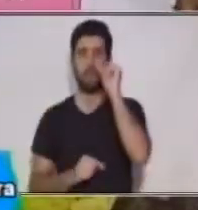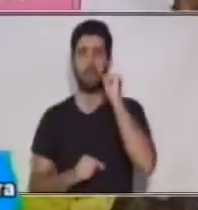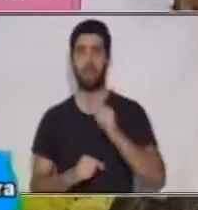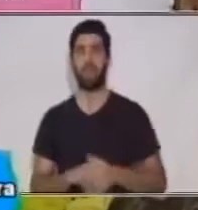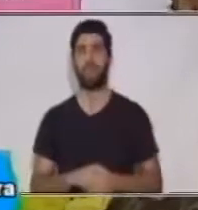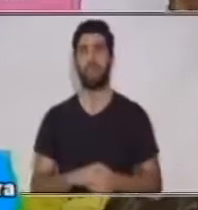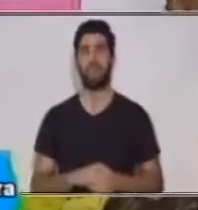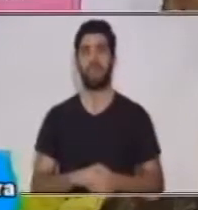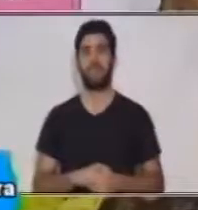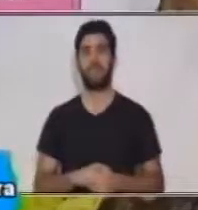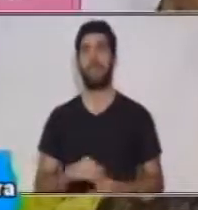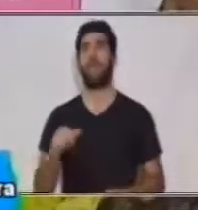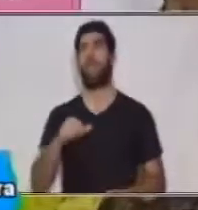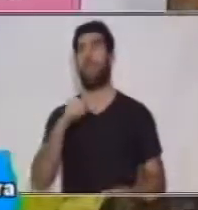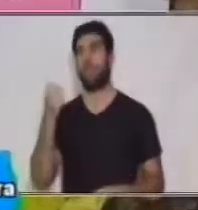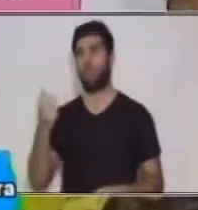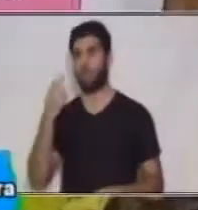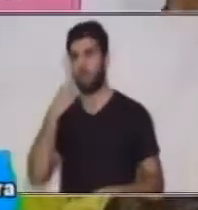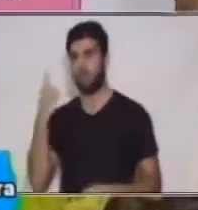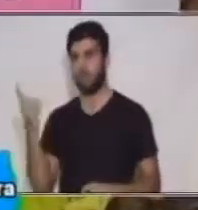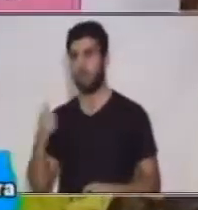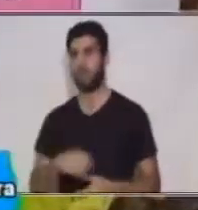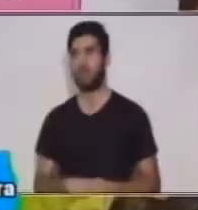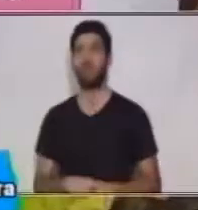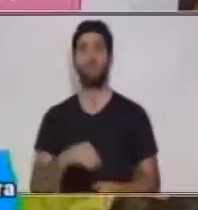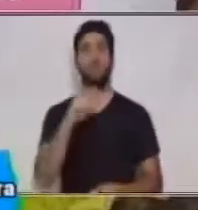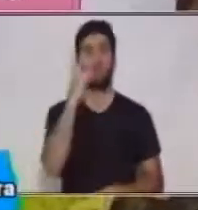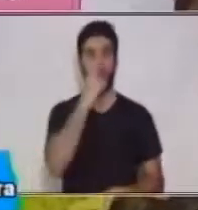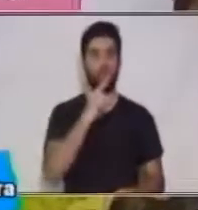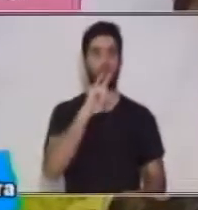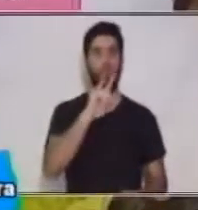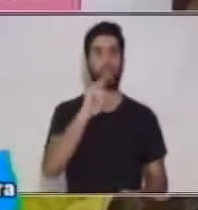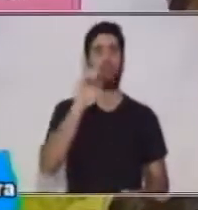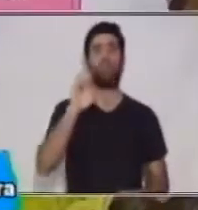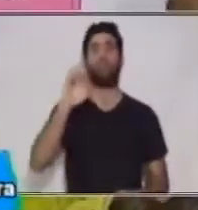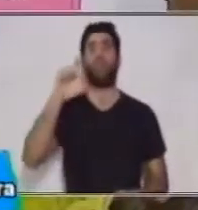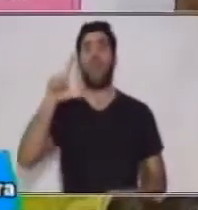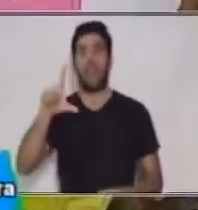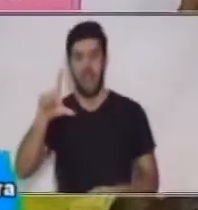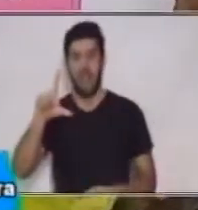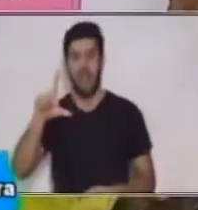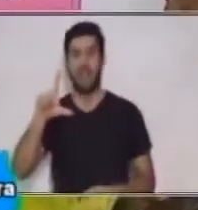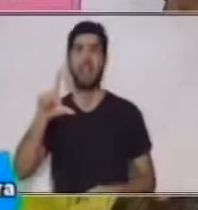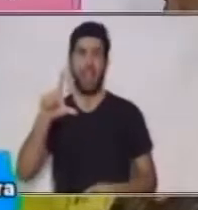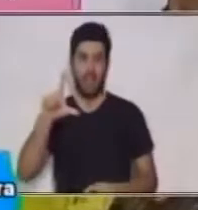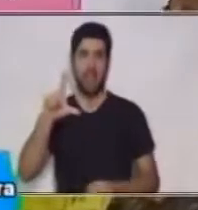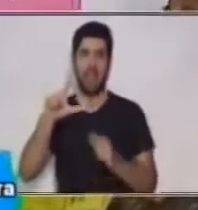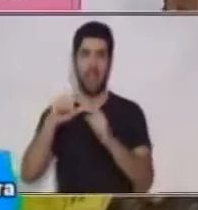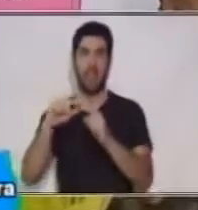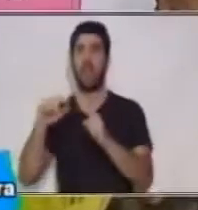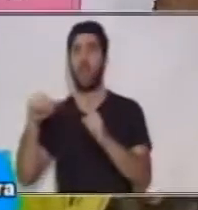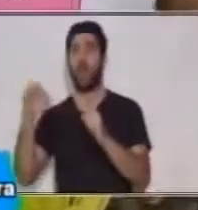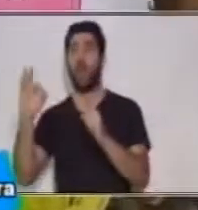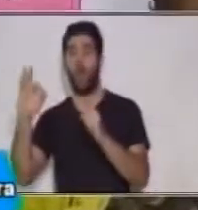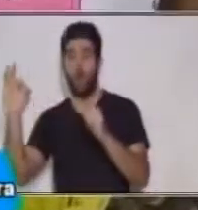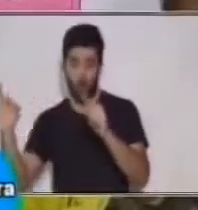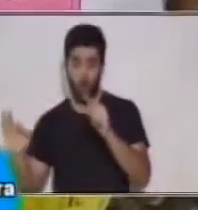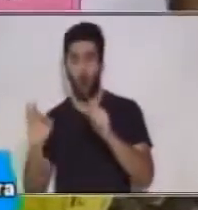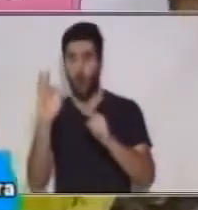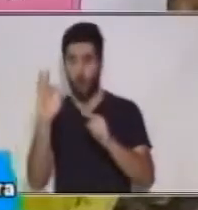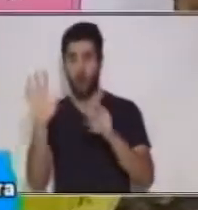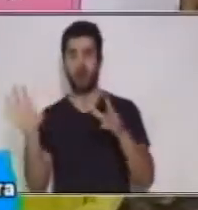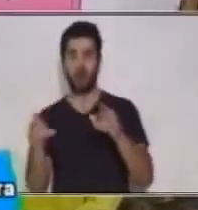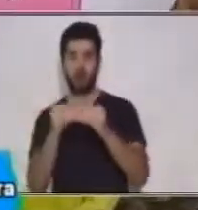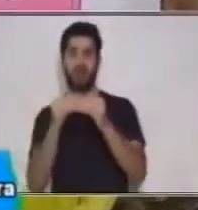o la raíz va a ser suel, que es la palabra base. Y si le agregamos un morfema,